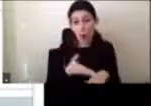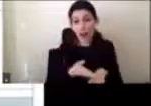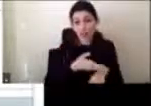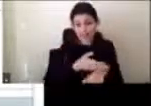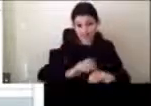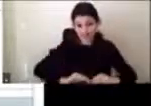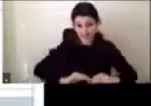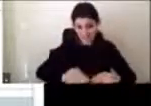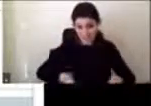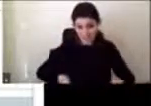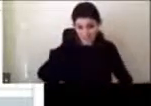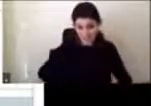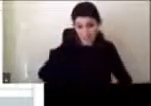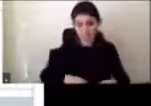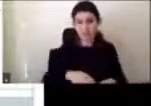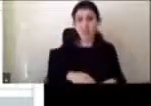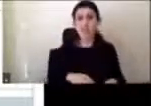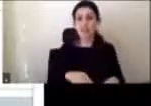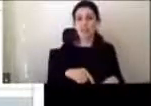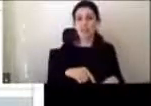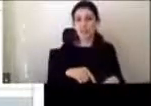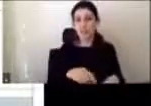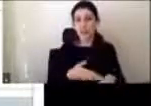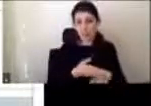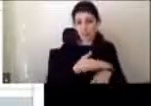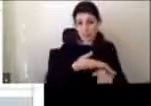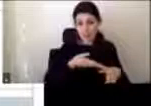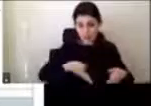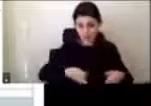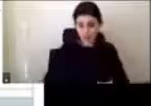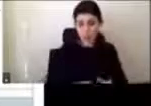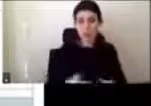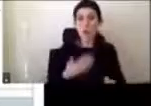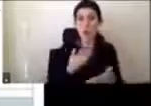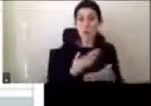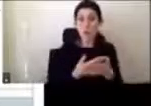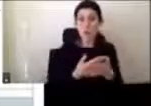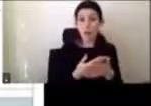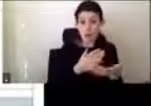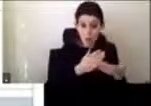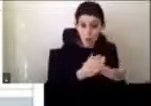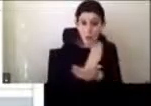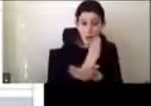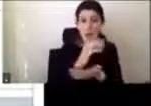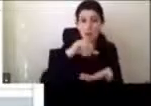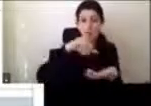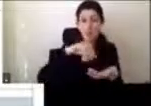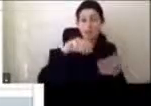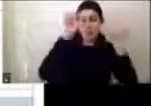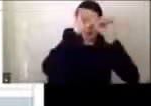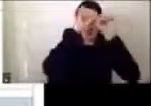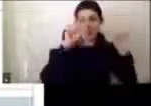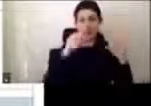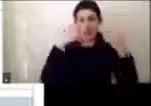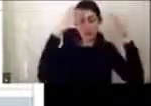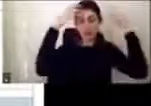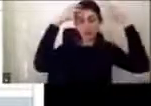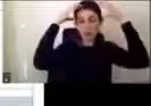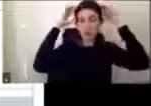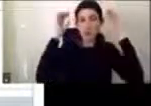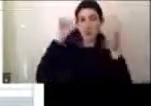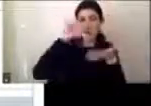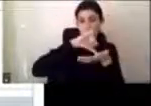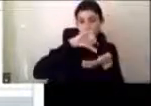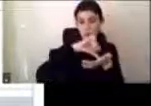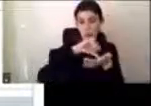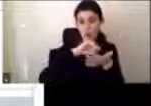intrauterina, ¿no es cierto?, antes del nacimiento, desde que se forma el sistema nervioso central, va madurando a través de